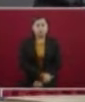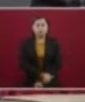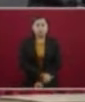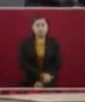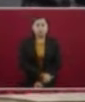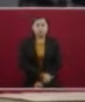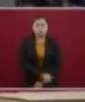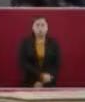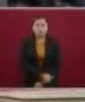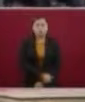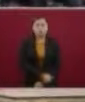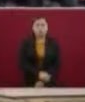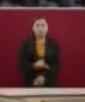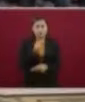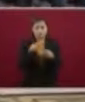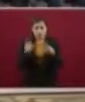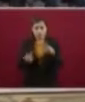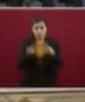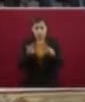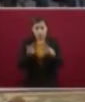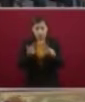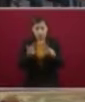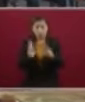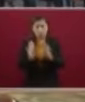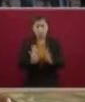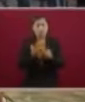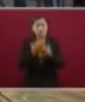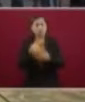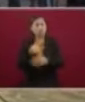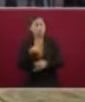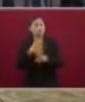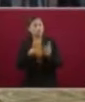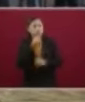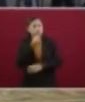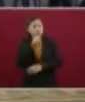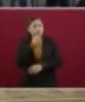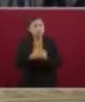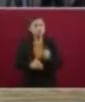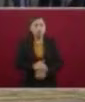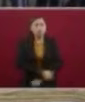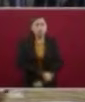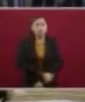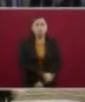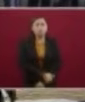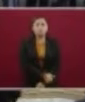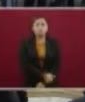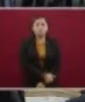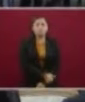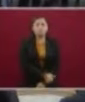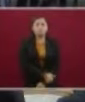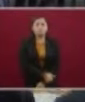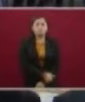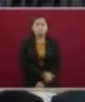mismos aproximadamente. O sea, él sí aplicó el criterio de que a los 3 meses ya estaba evaluando, ya estaba responsabilizando al gobierno de Peña